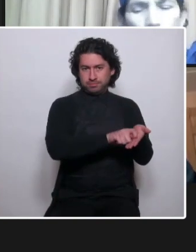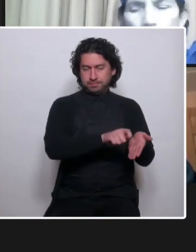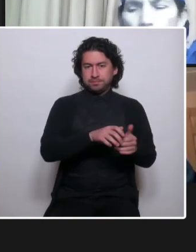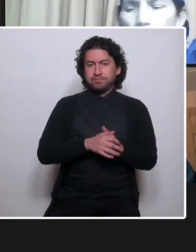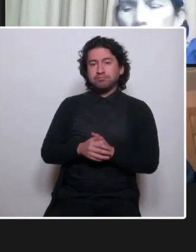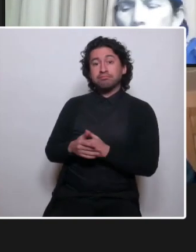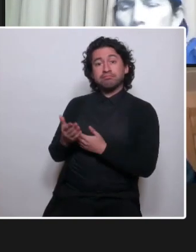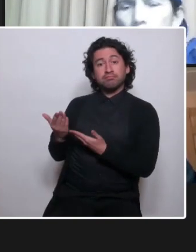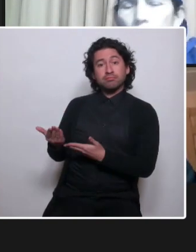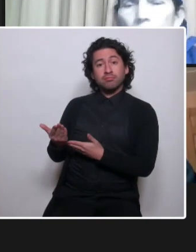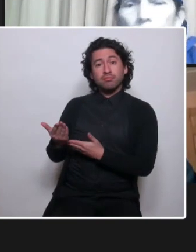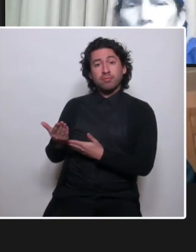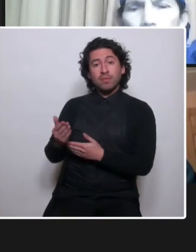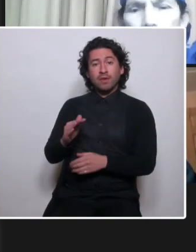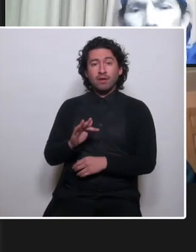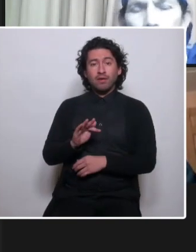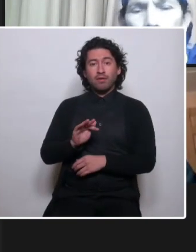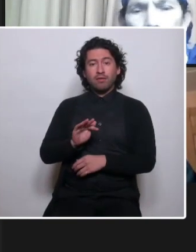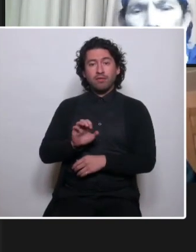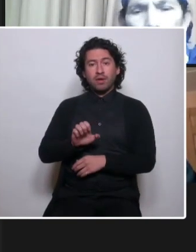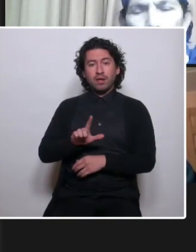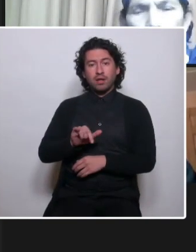¿Cómo vota convencional Felipe Mena?